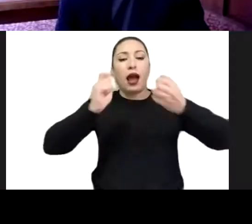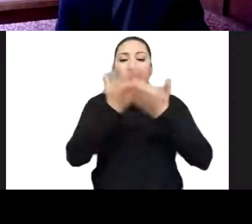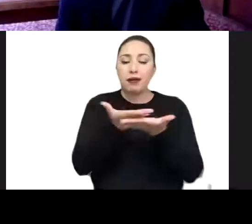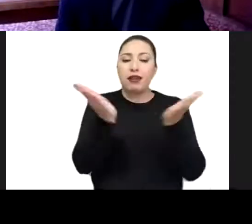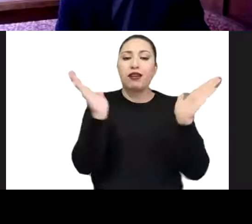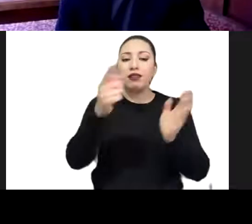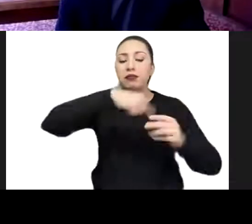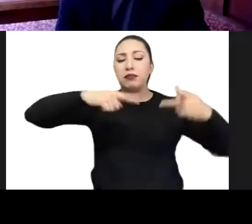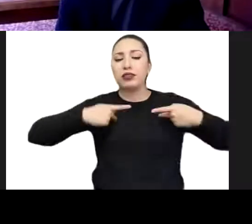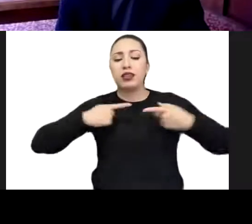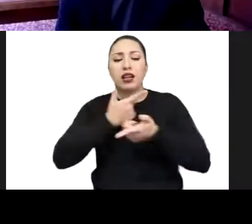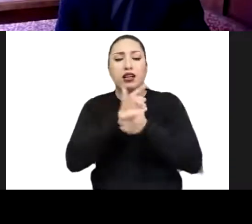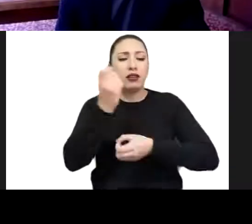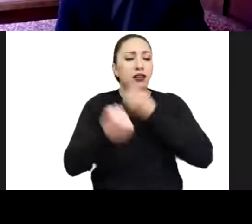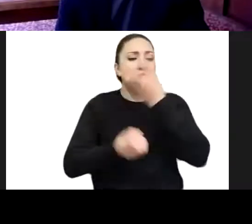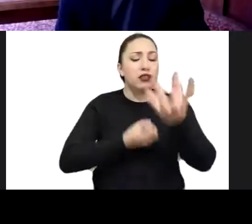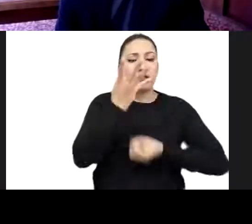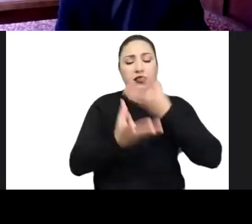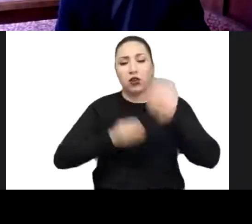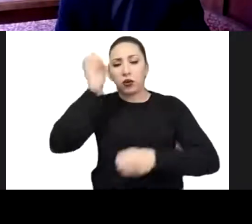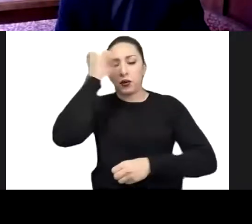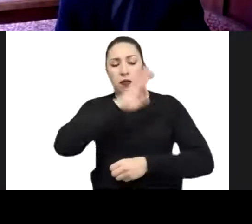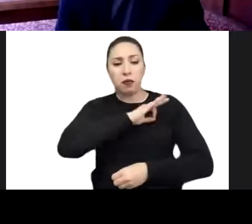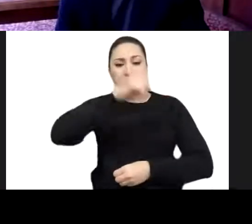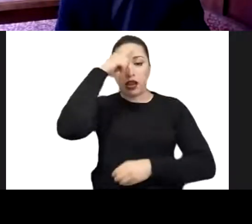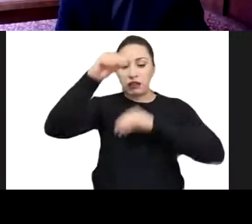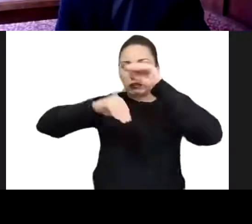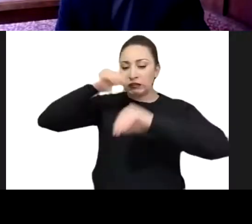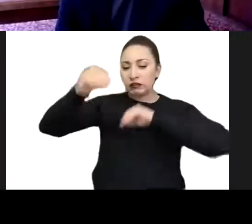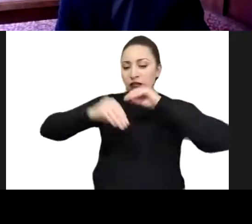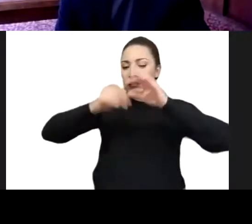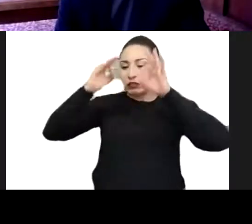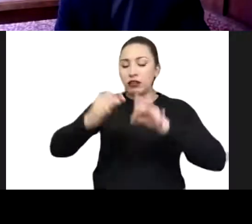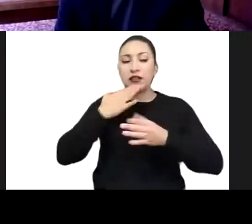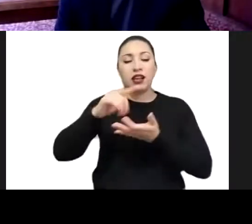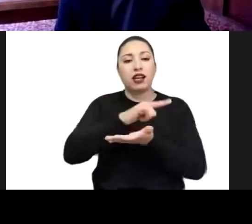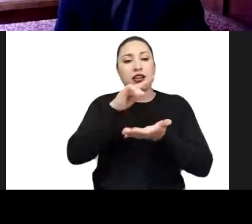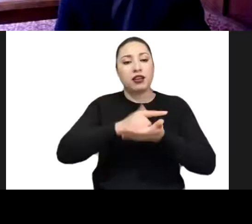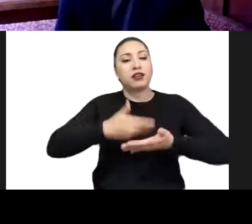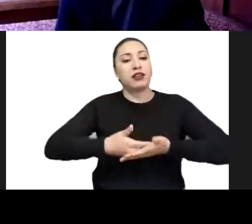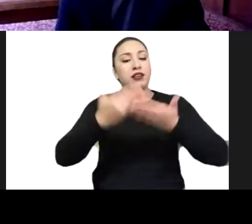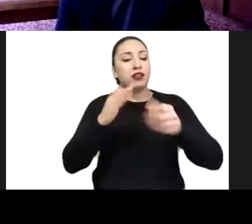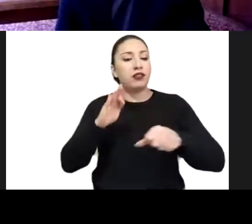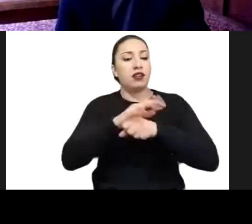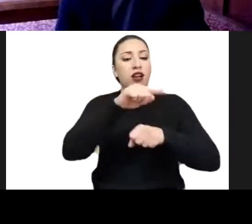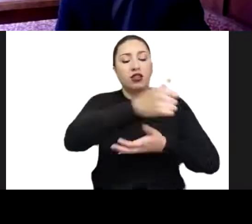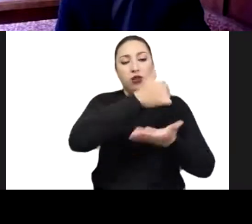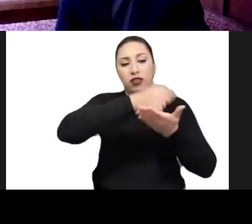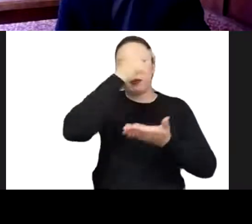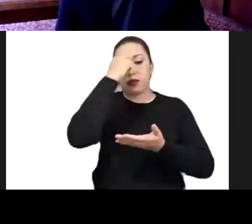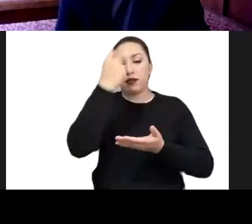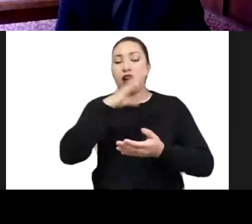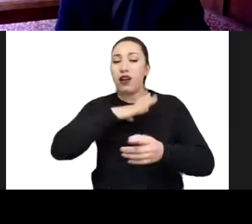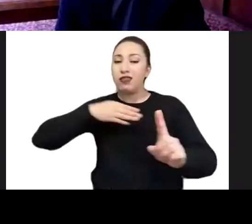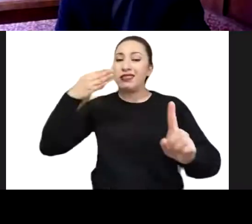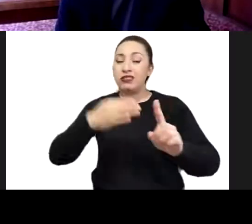enfocado a tener la mejor ley para una ciudad como es la Ciudad de México, con estos retos tan grandes que tenemos. También